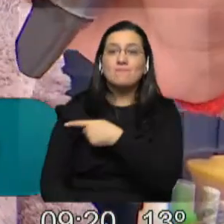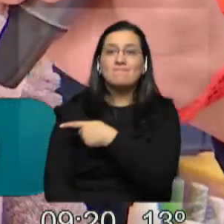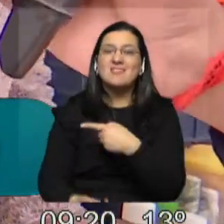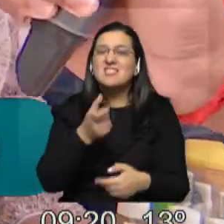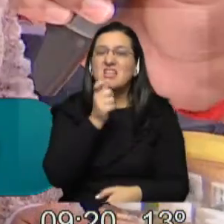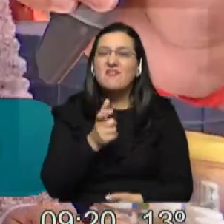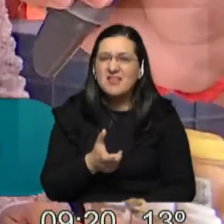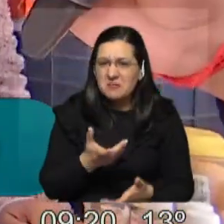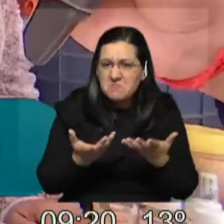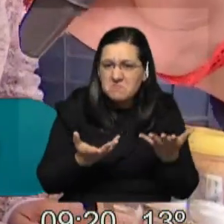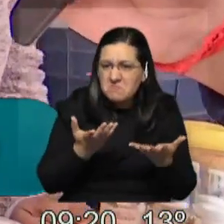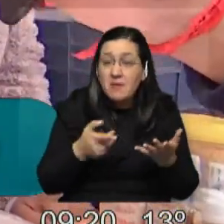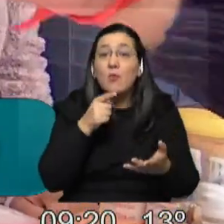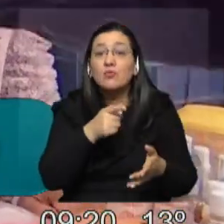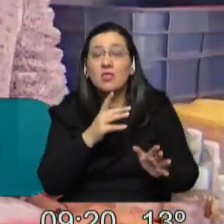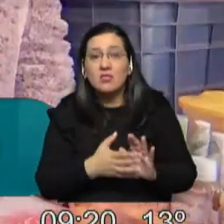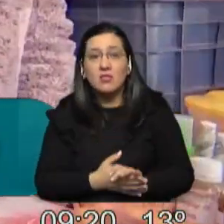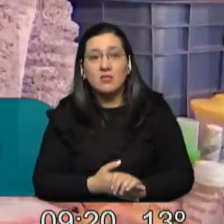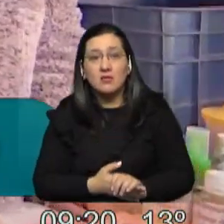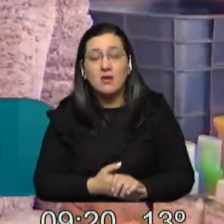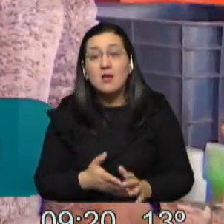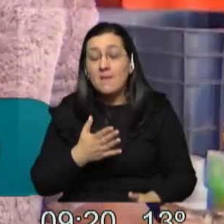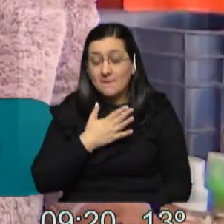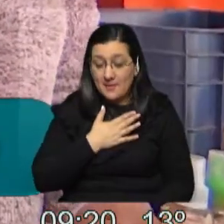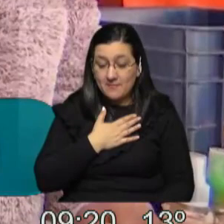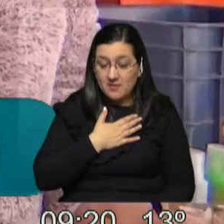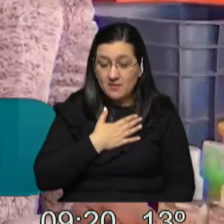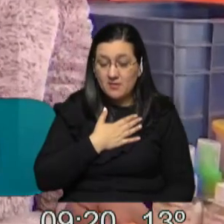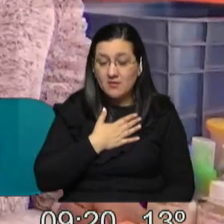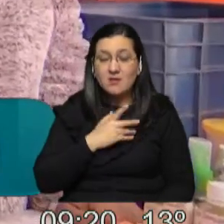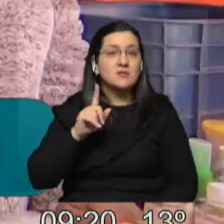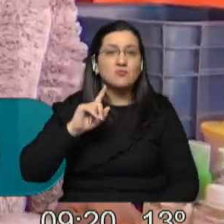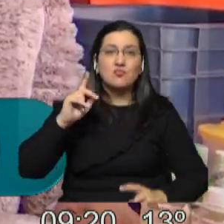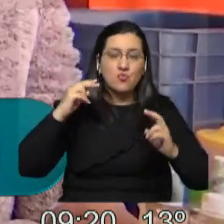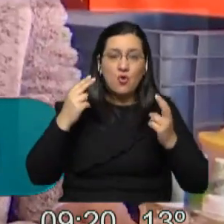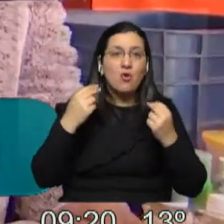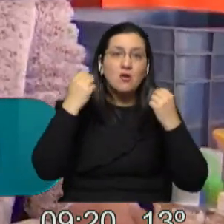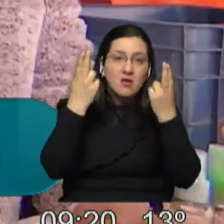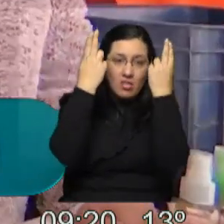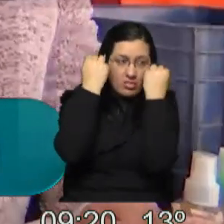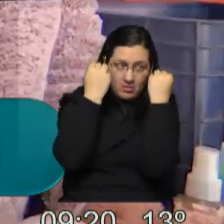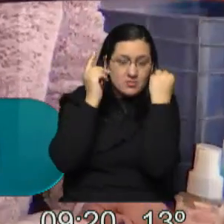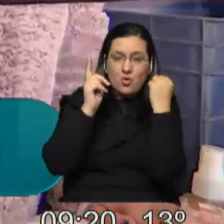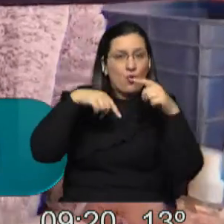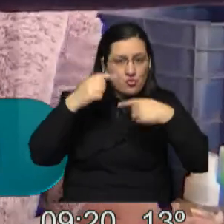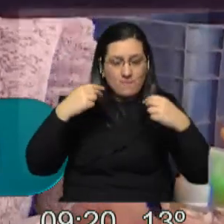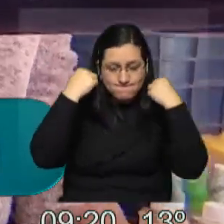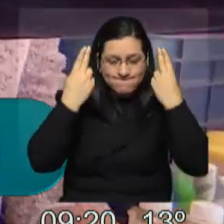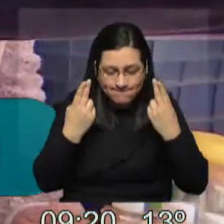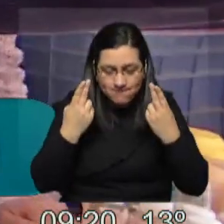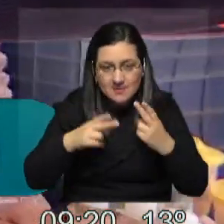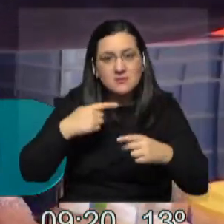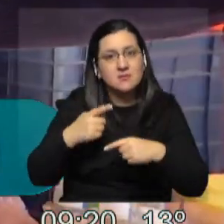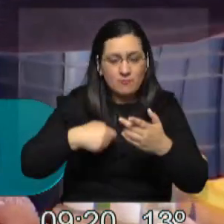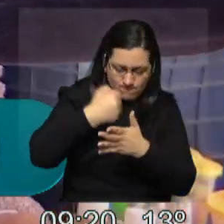¿Qué es patear el tablero en la vida, vecina, para usted? Para mí es no darse por vencido y poder levantarse siempre y no caer. Y